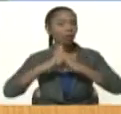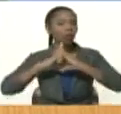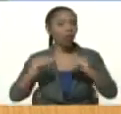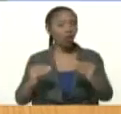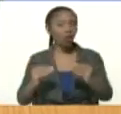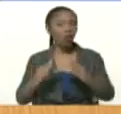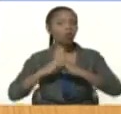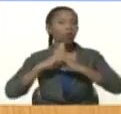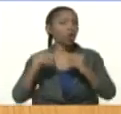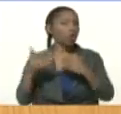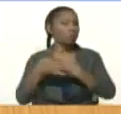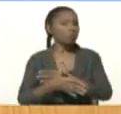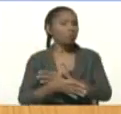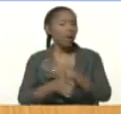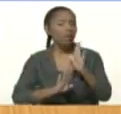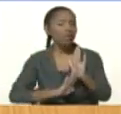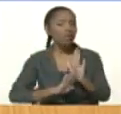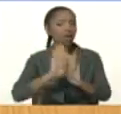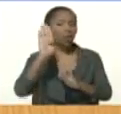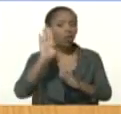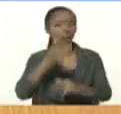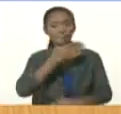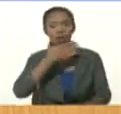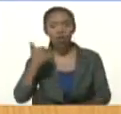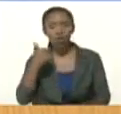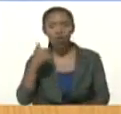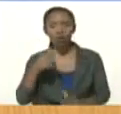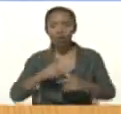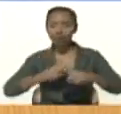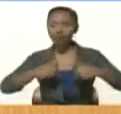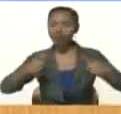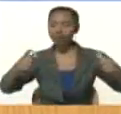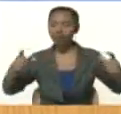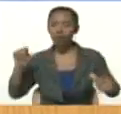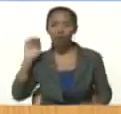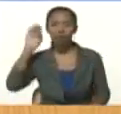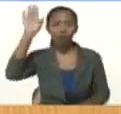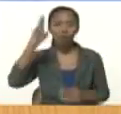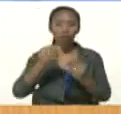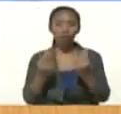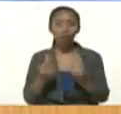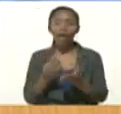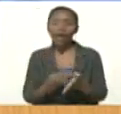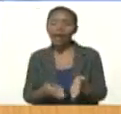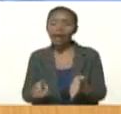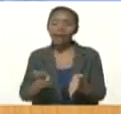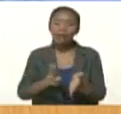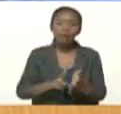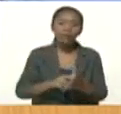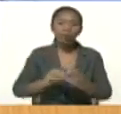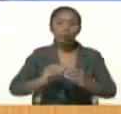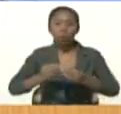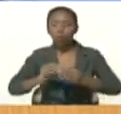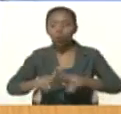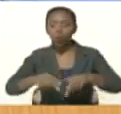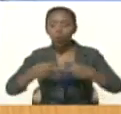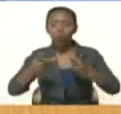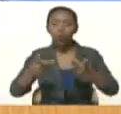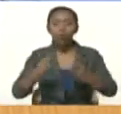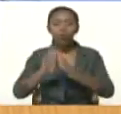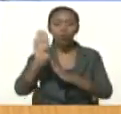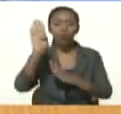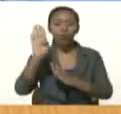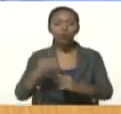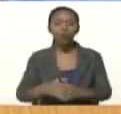es el todo? El desarrollo, la mejoría, el crecimiento de la economía, la recuperación de la economía.